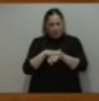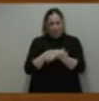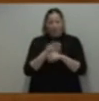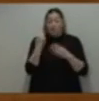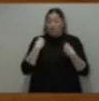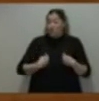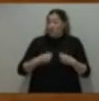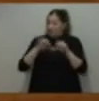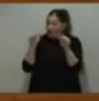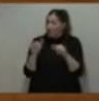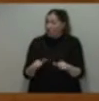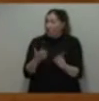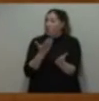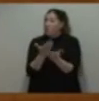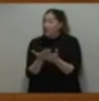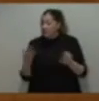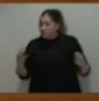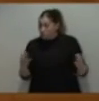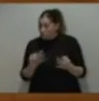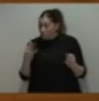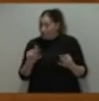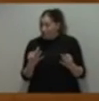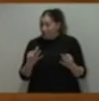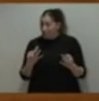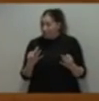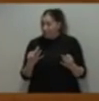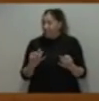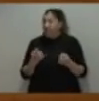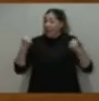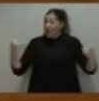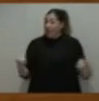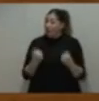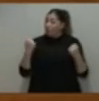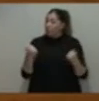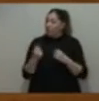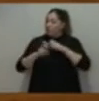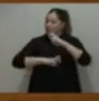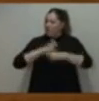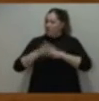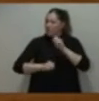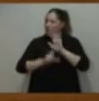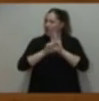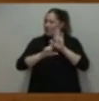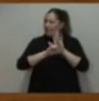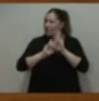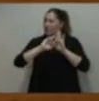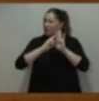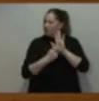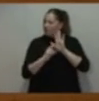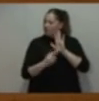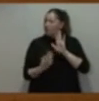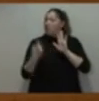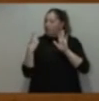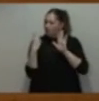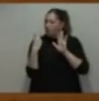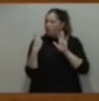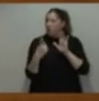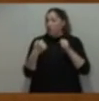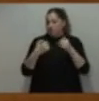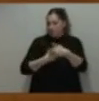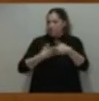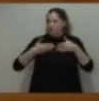que planteamos es el acometimiento de las actuaciones o reformas legislativas necesarias, siempre evidentemente en el marco de las